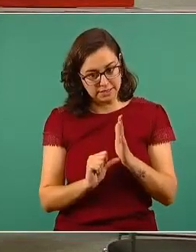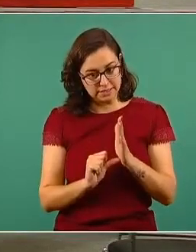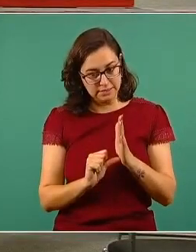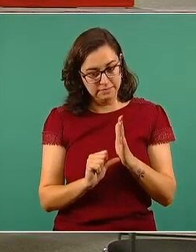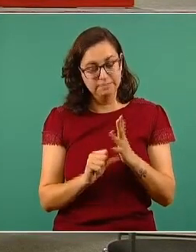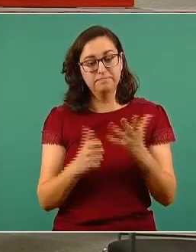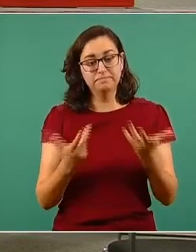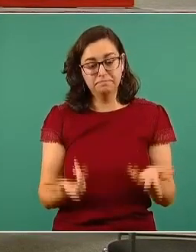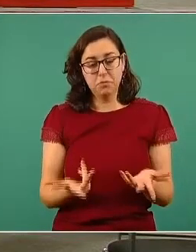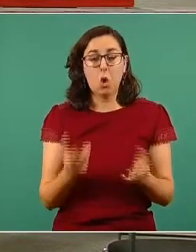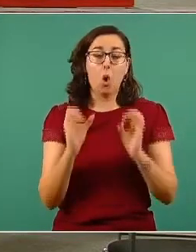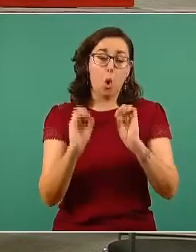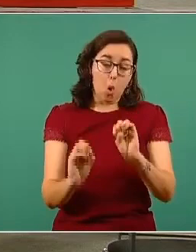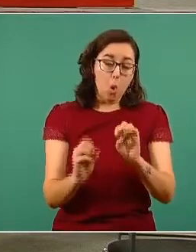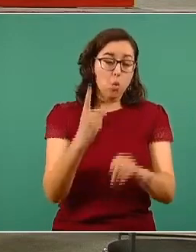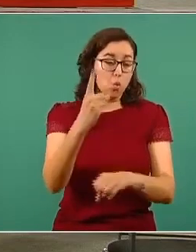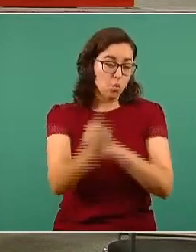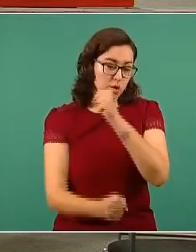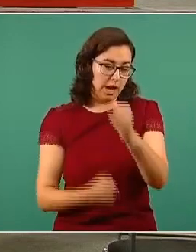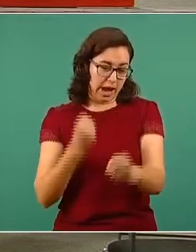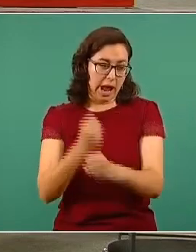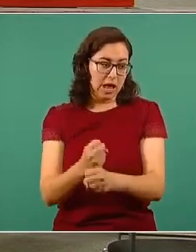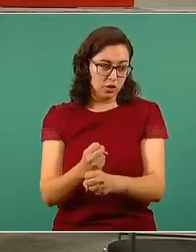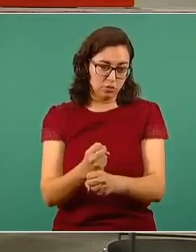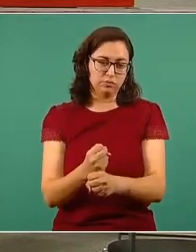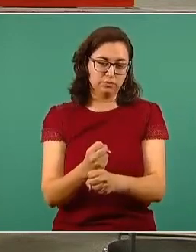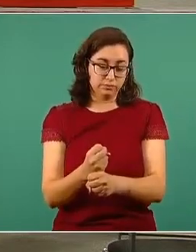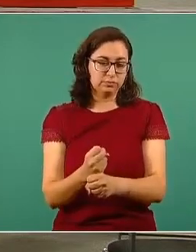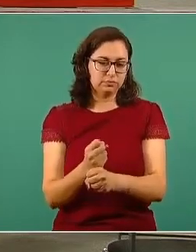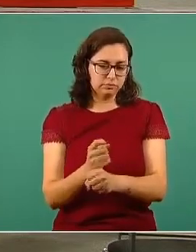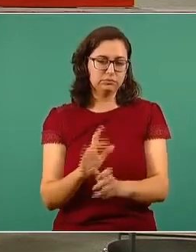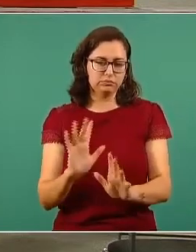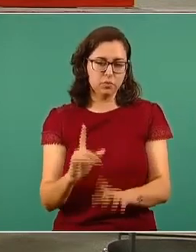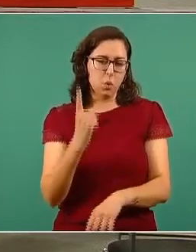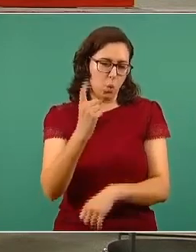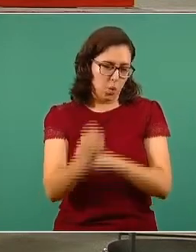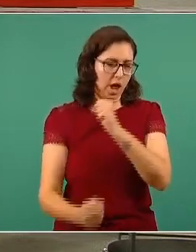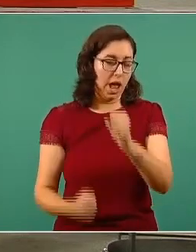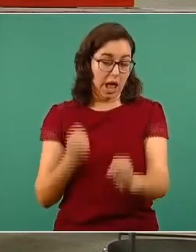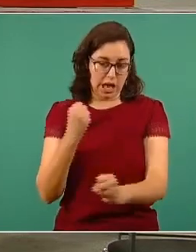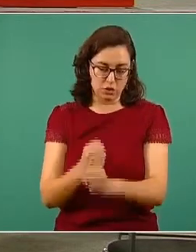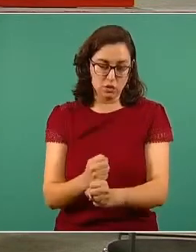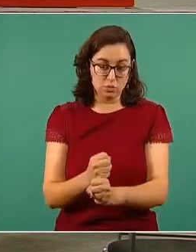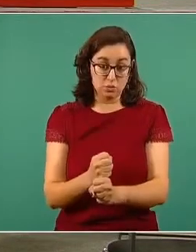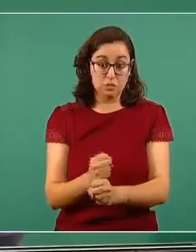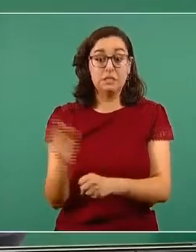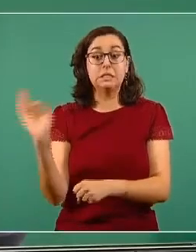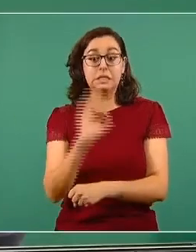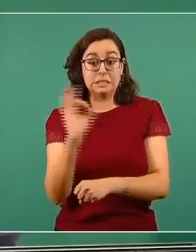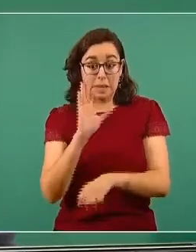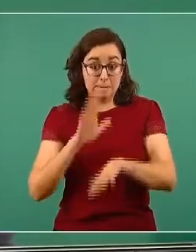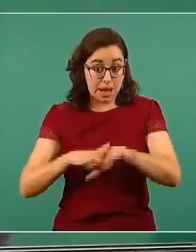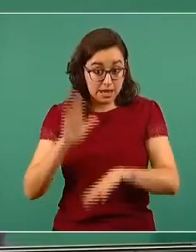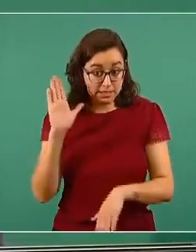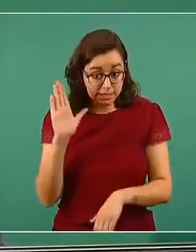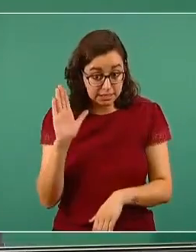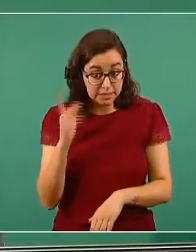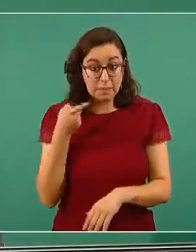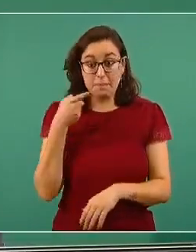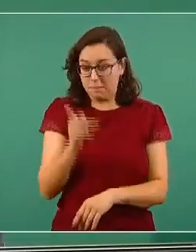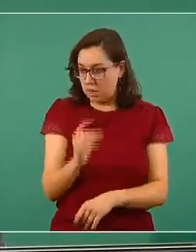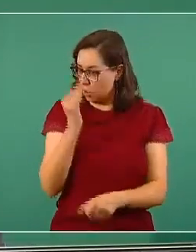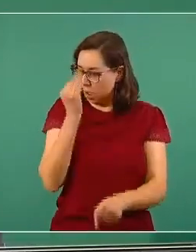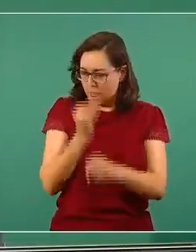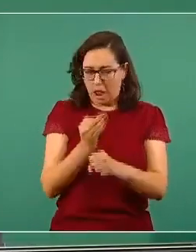al menos dure un año completo la inmunidad, al menos. Es posible que dure más, pero la